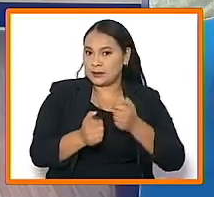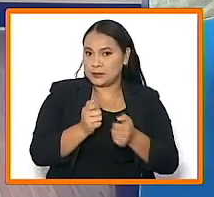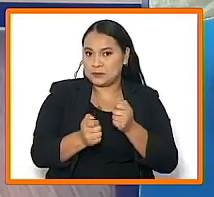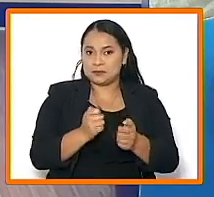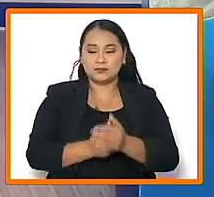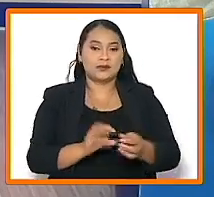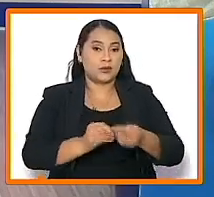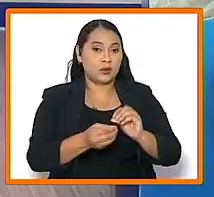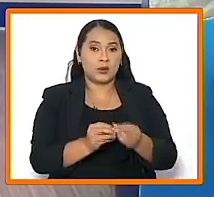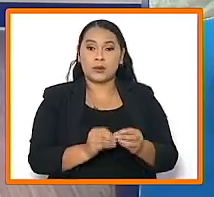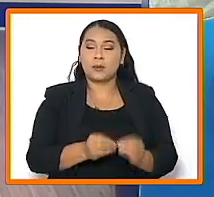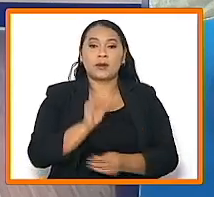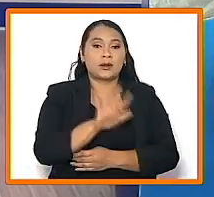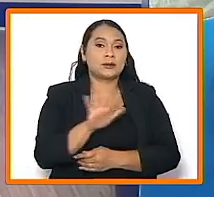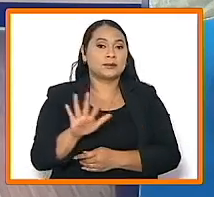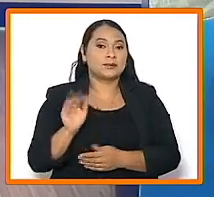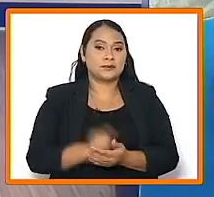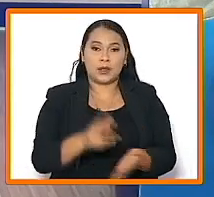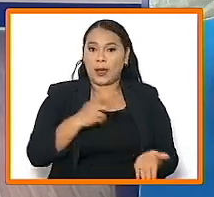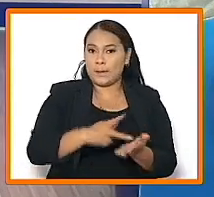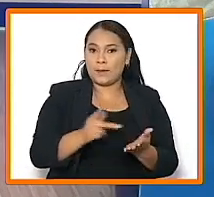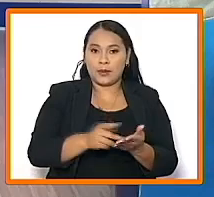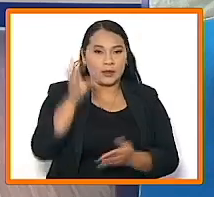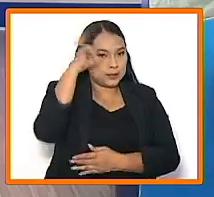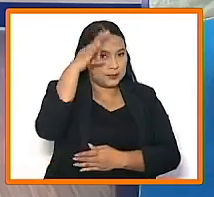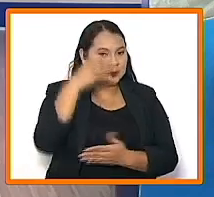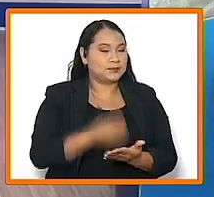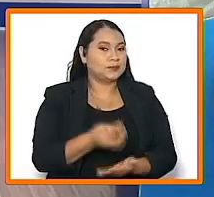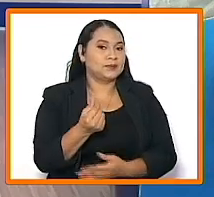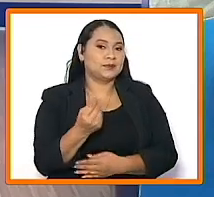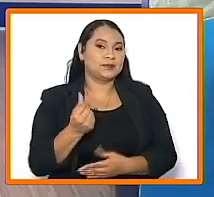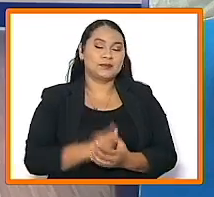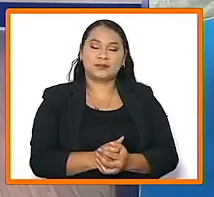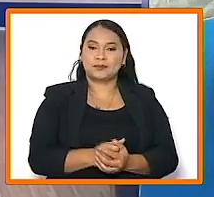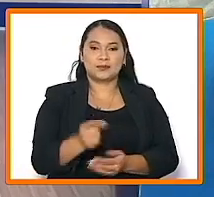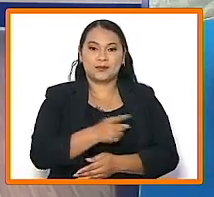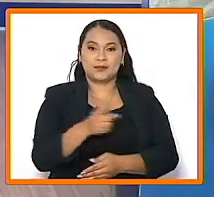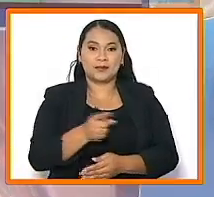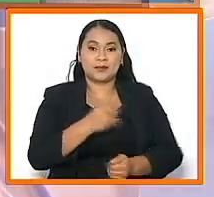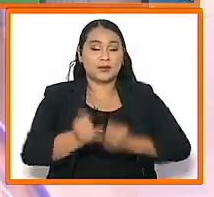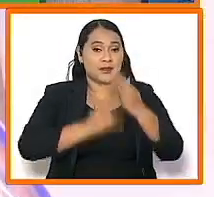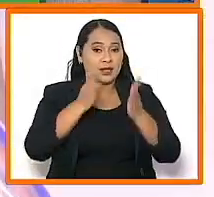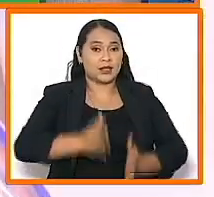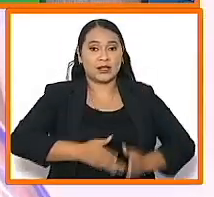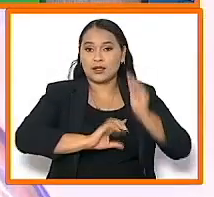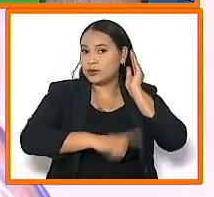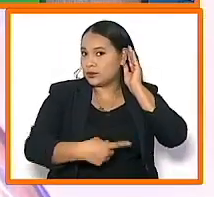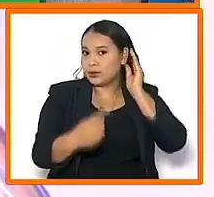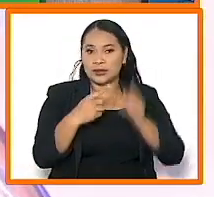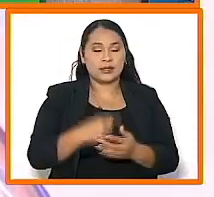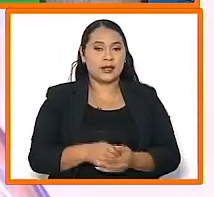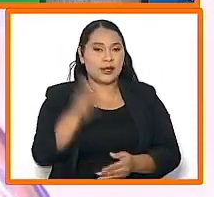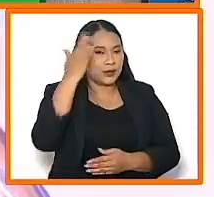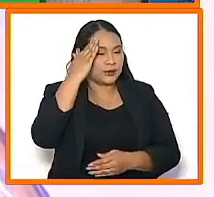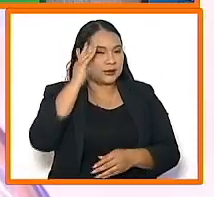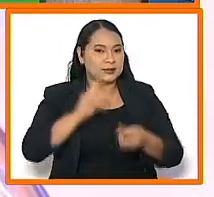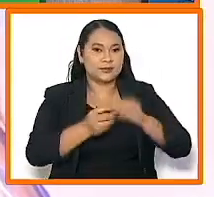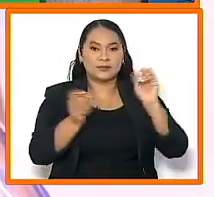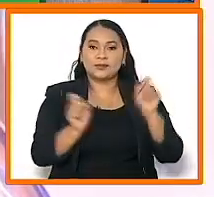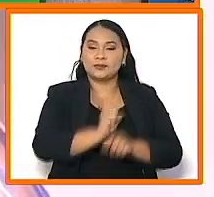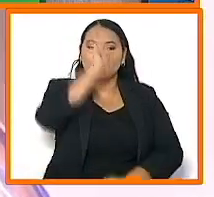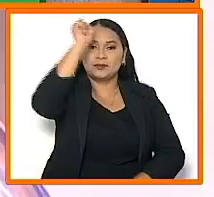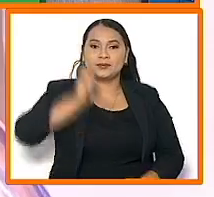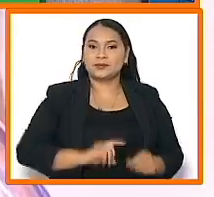al 555, paga a través de Tigo Money. Si en esta mañana sos jugador para Diaria, atentos, porque vamos a conocer el primer dígito